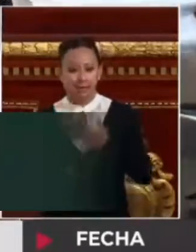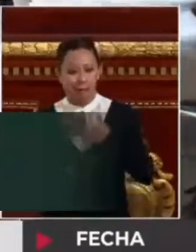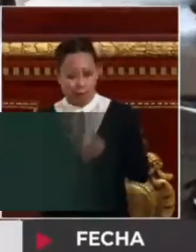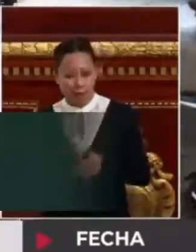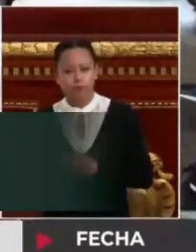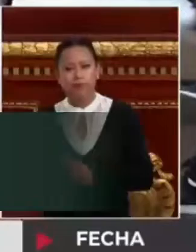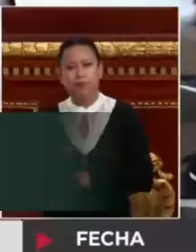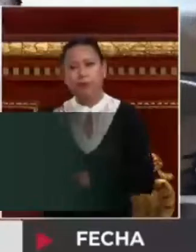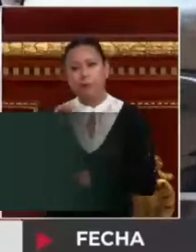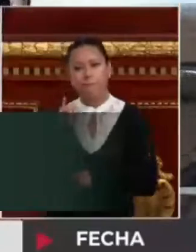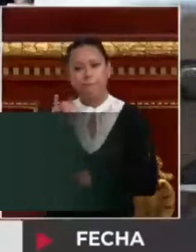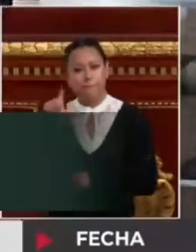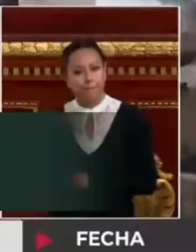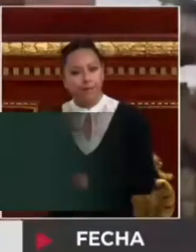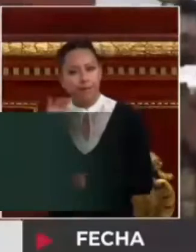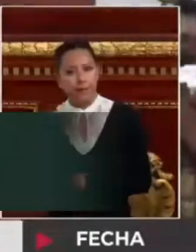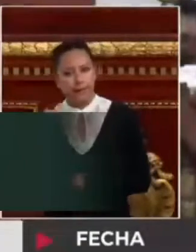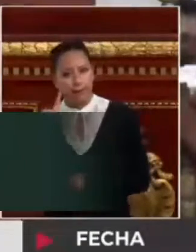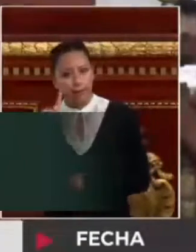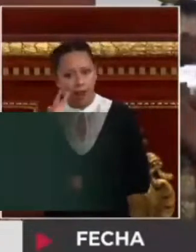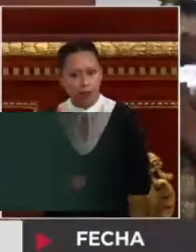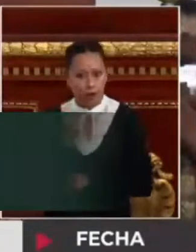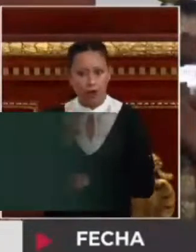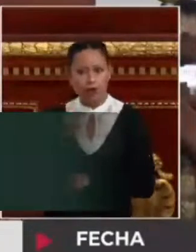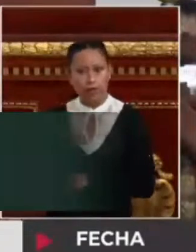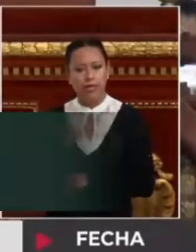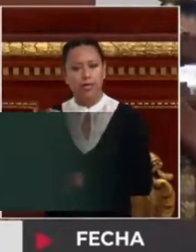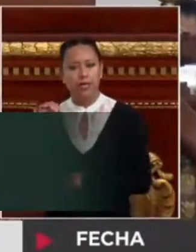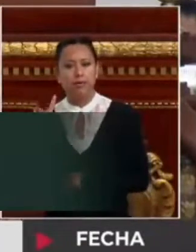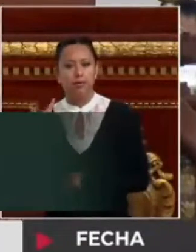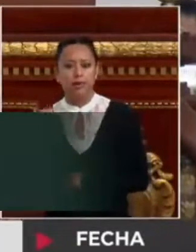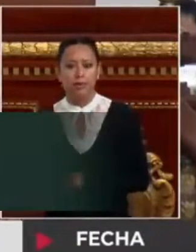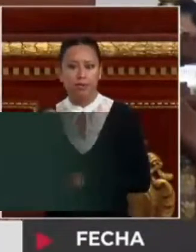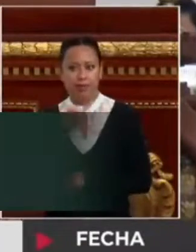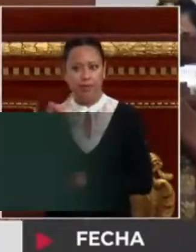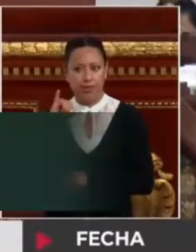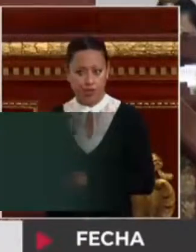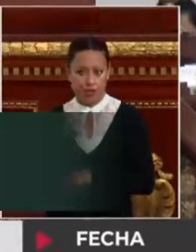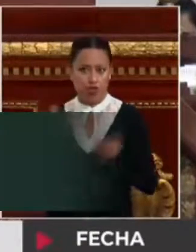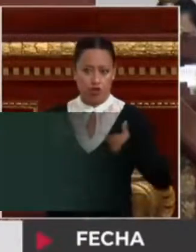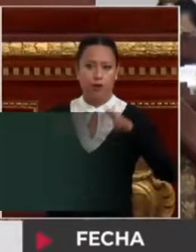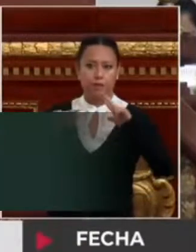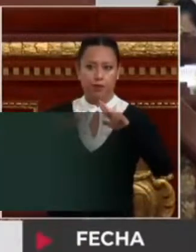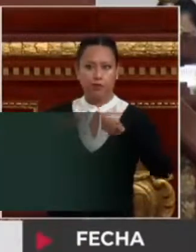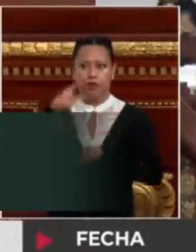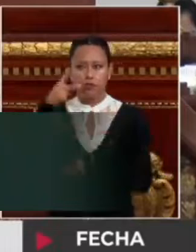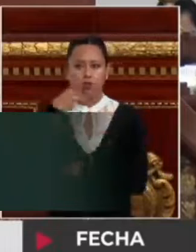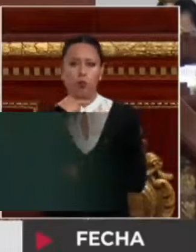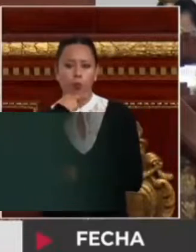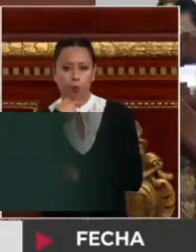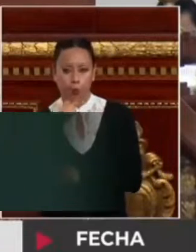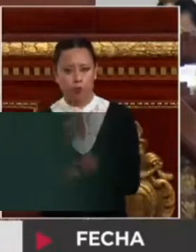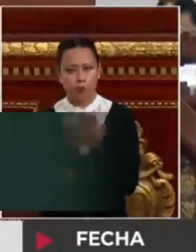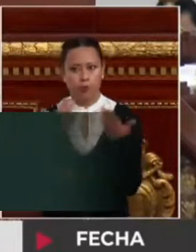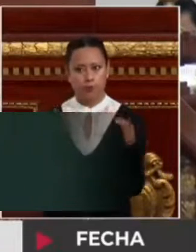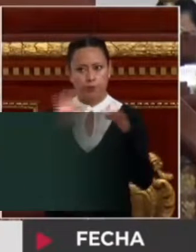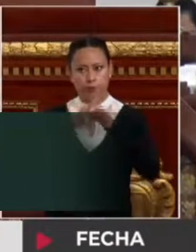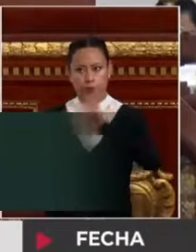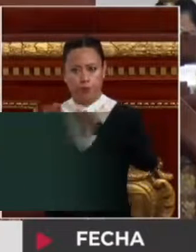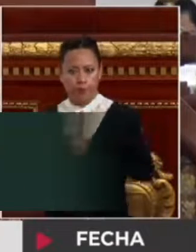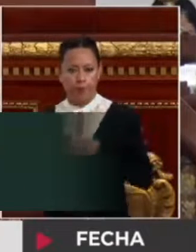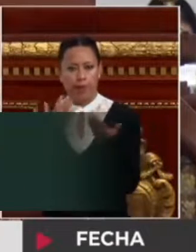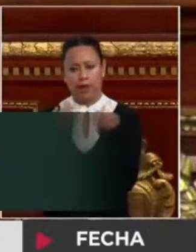Gobierno capitalino, así como a los titulares de las 16 alcaldías, para que generen acciones en conjunto que permitan acercar servicios médicos y